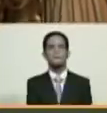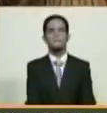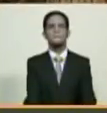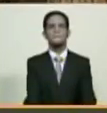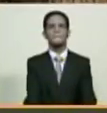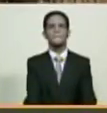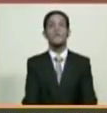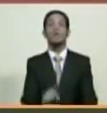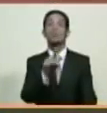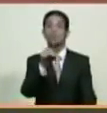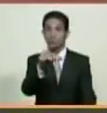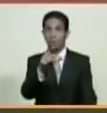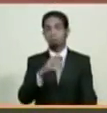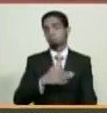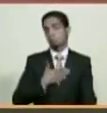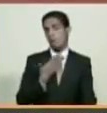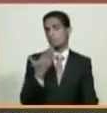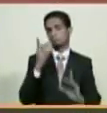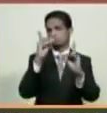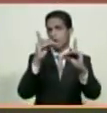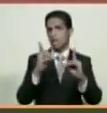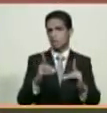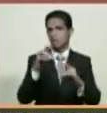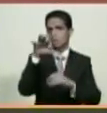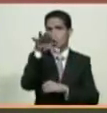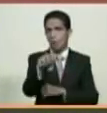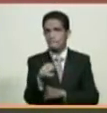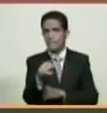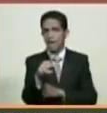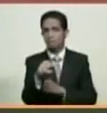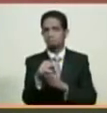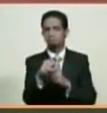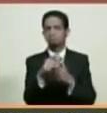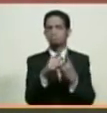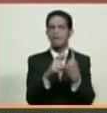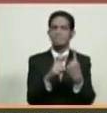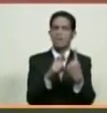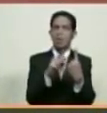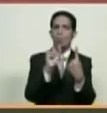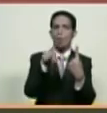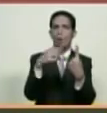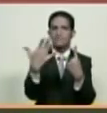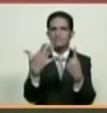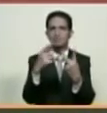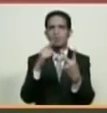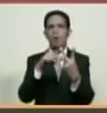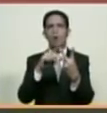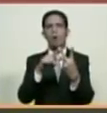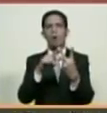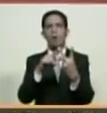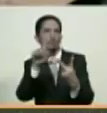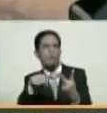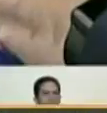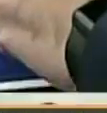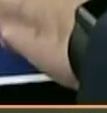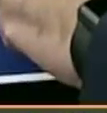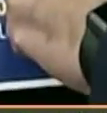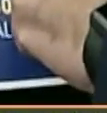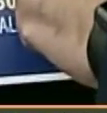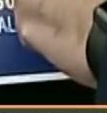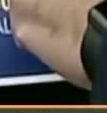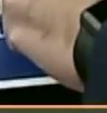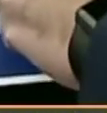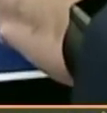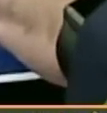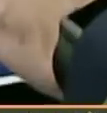2,5 gramos o un décimo del lingote de 1 gramo. Es decir, 583,70 sería la inversión si usted